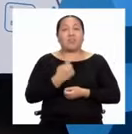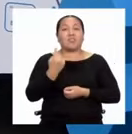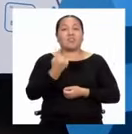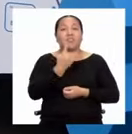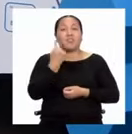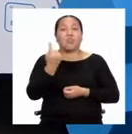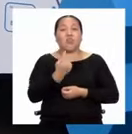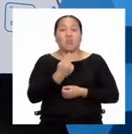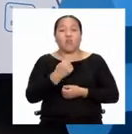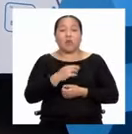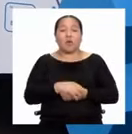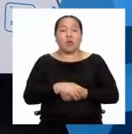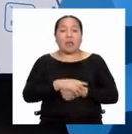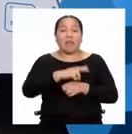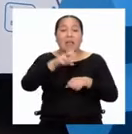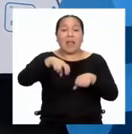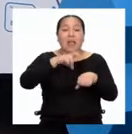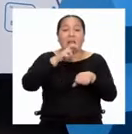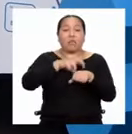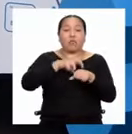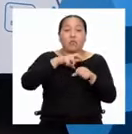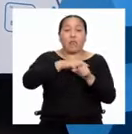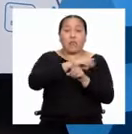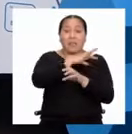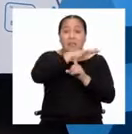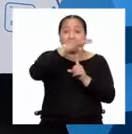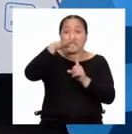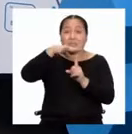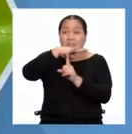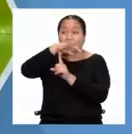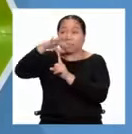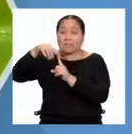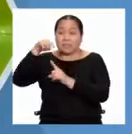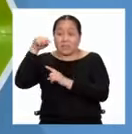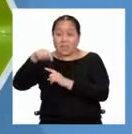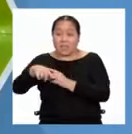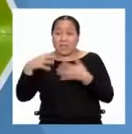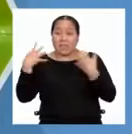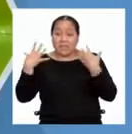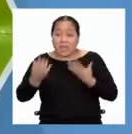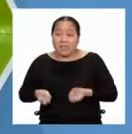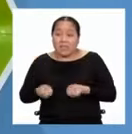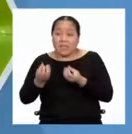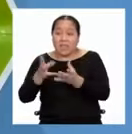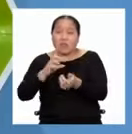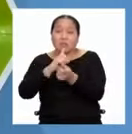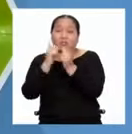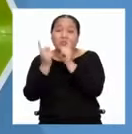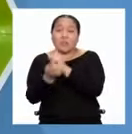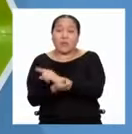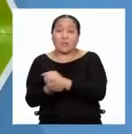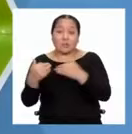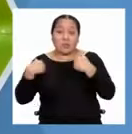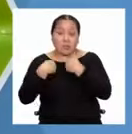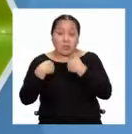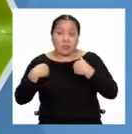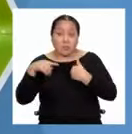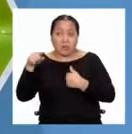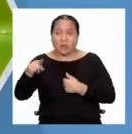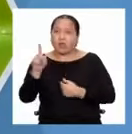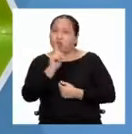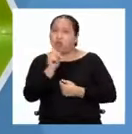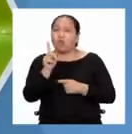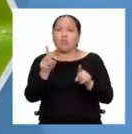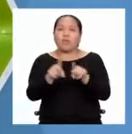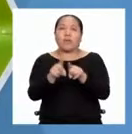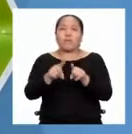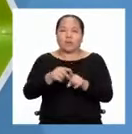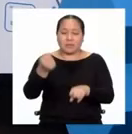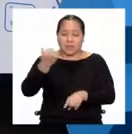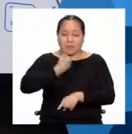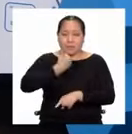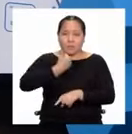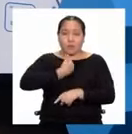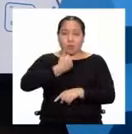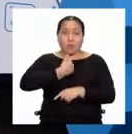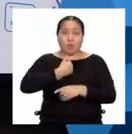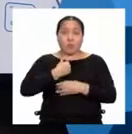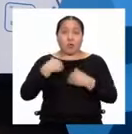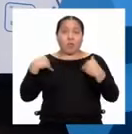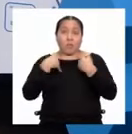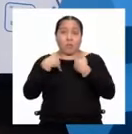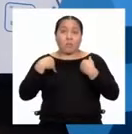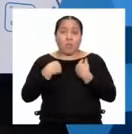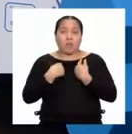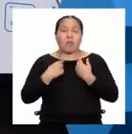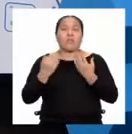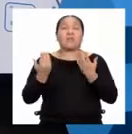acción de la naturaleza del entorno es la que provoca los cambios en el individuo, sino también es el individuo que a través del desarrollo de